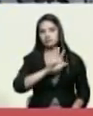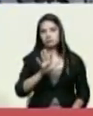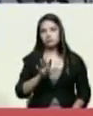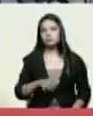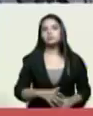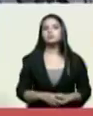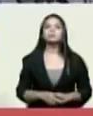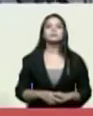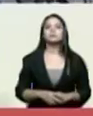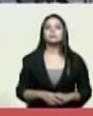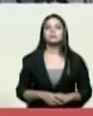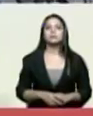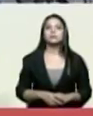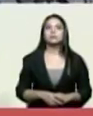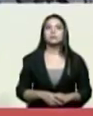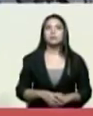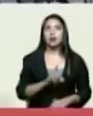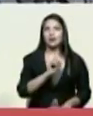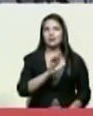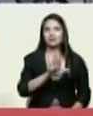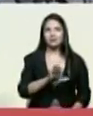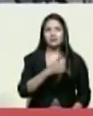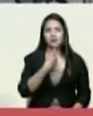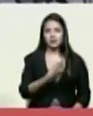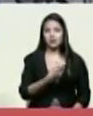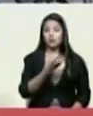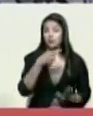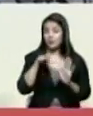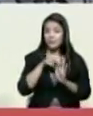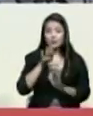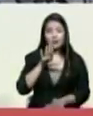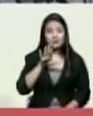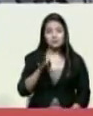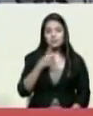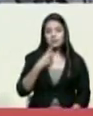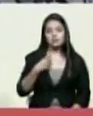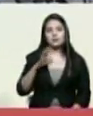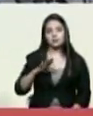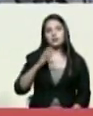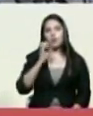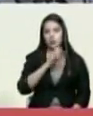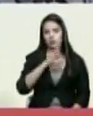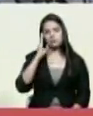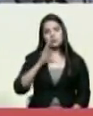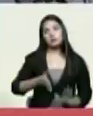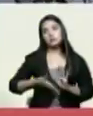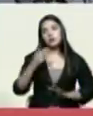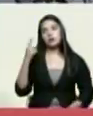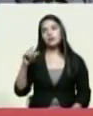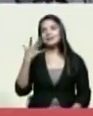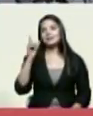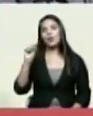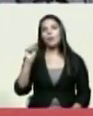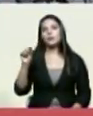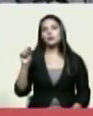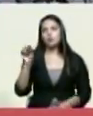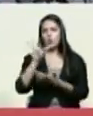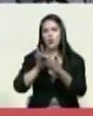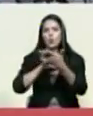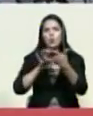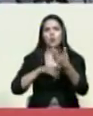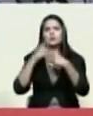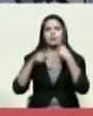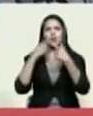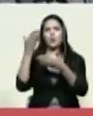iba. Así decía, tal cual, estoy repitiendo las frases que él me decía. Se iba y en 5 minutos montaba un